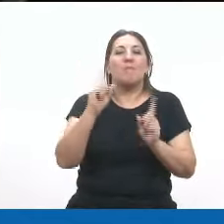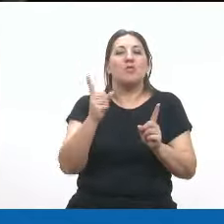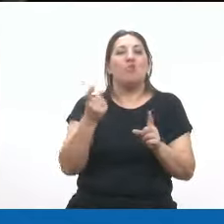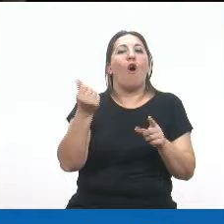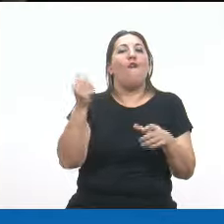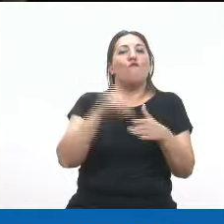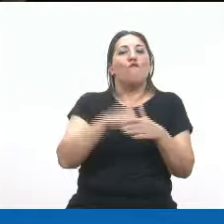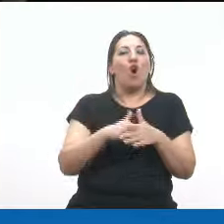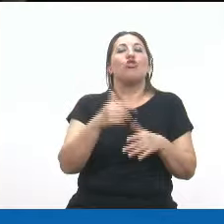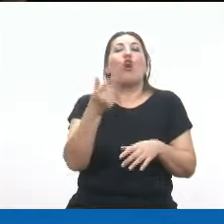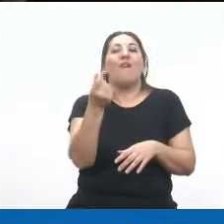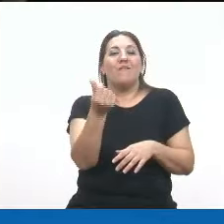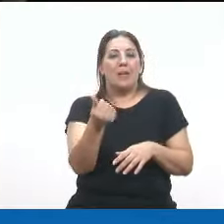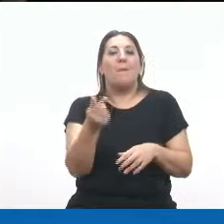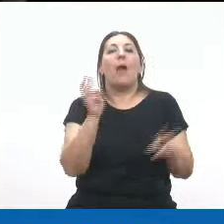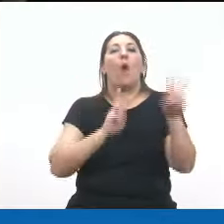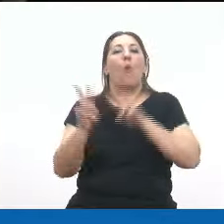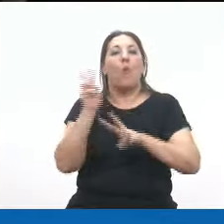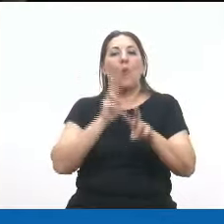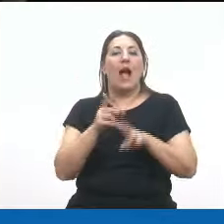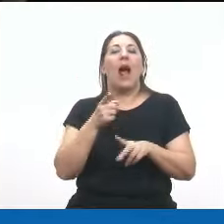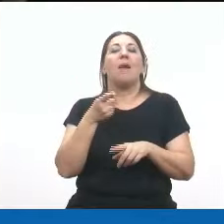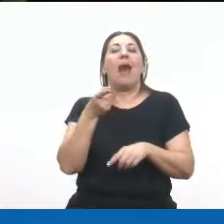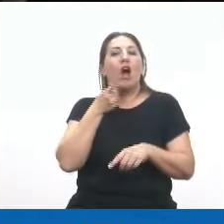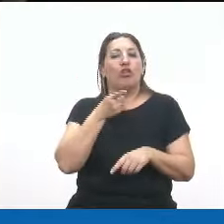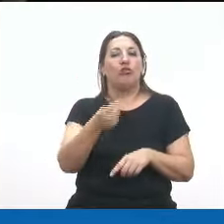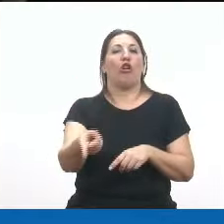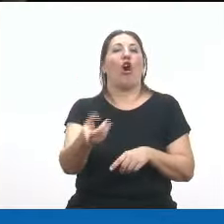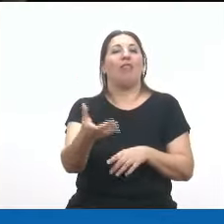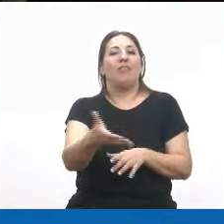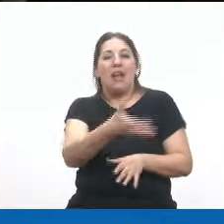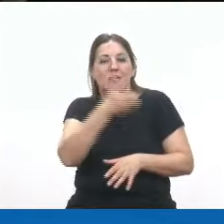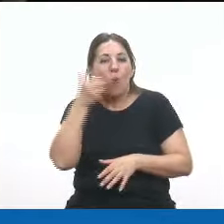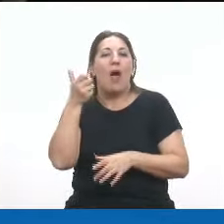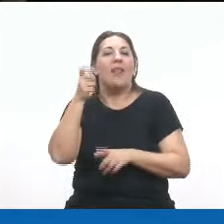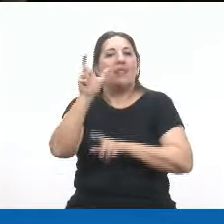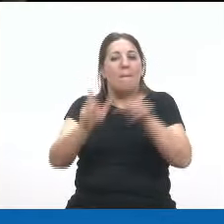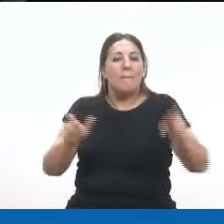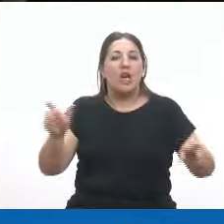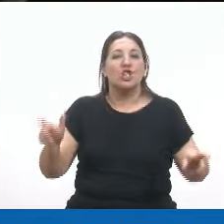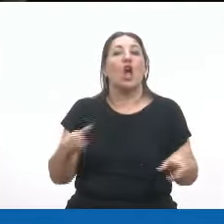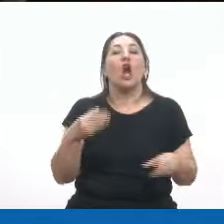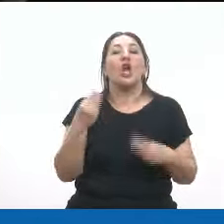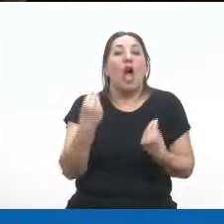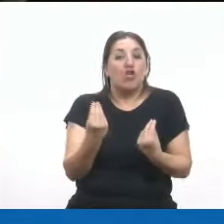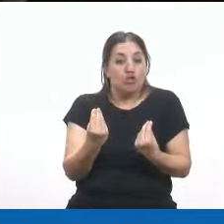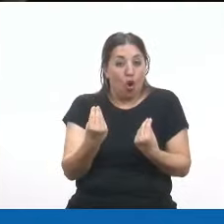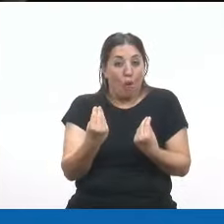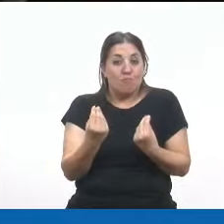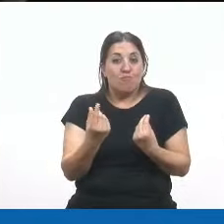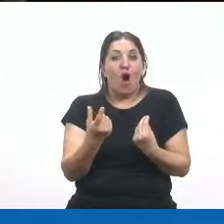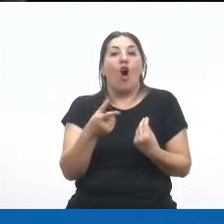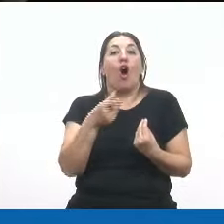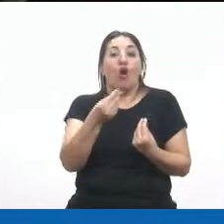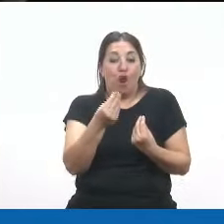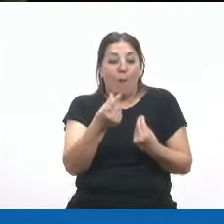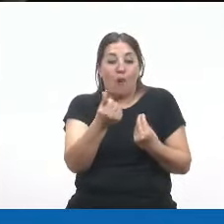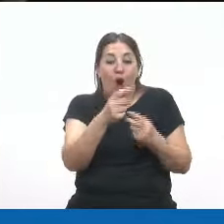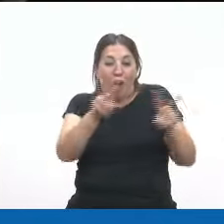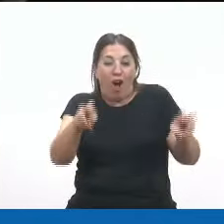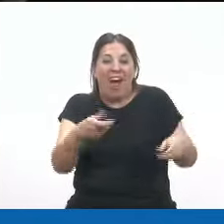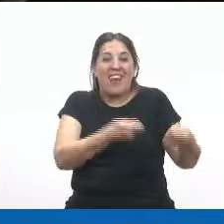para combatir la trata de personas que se alimenta de los bienes decomisados de